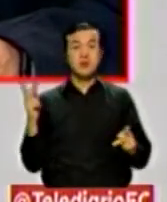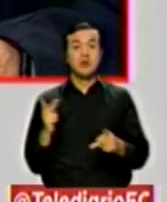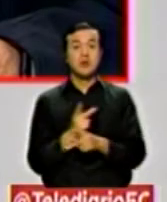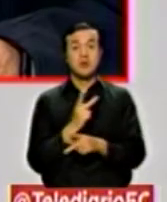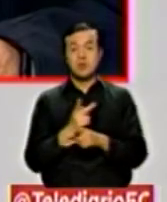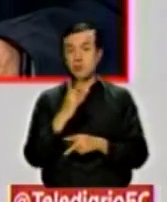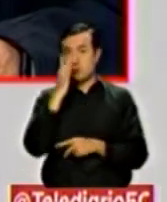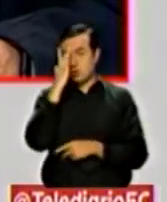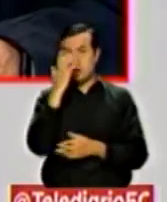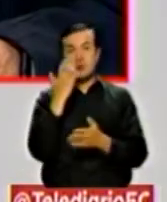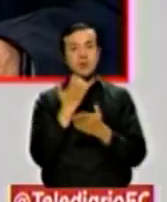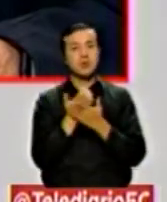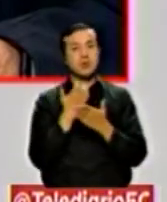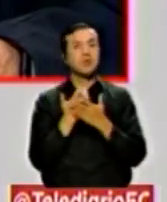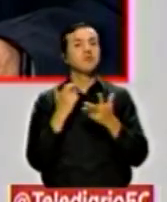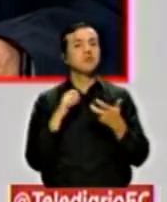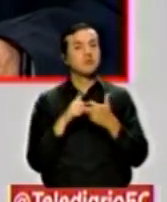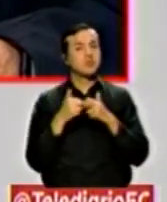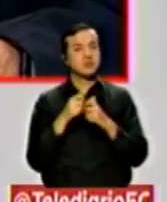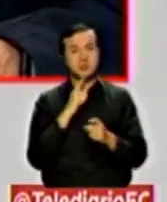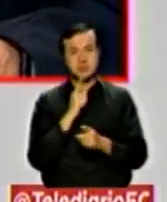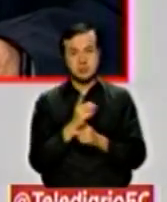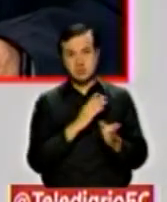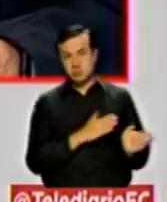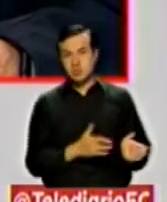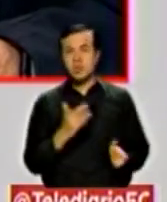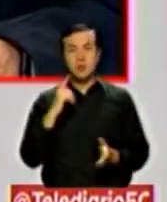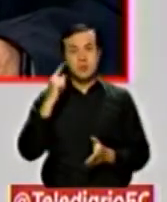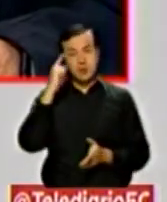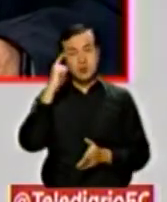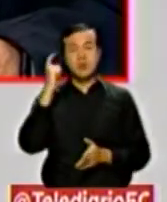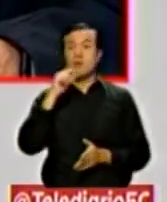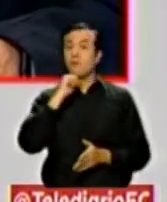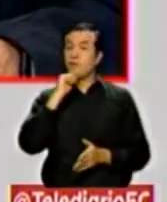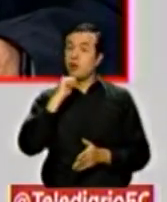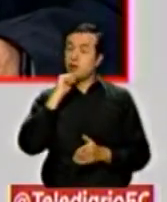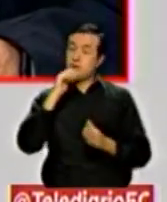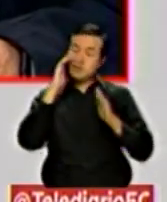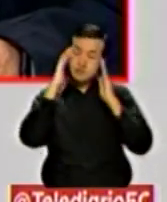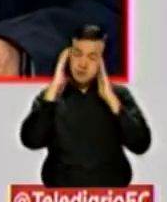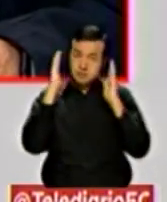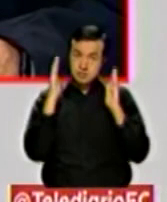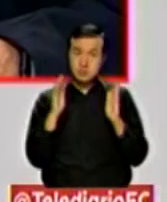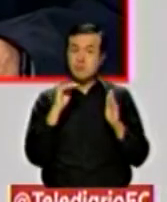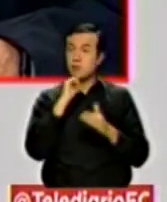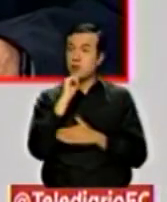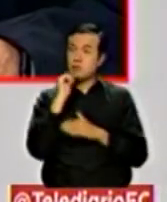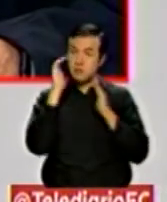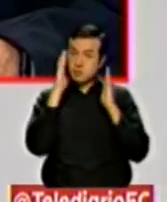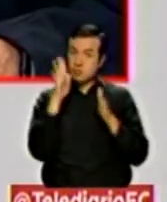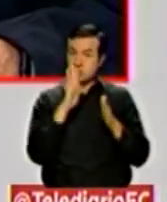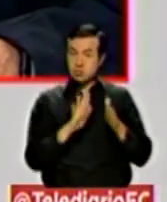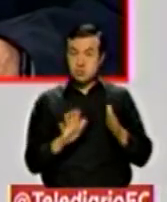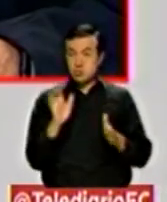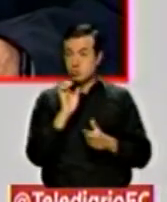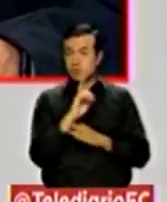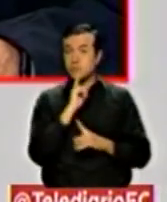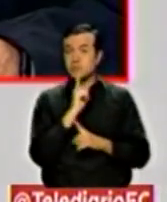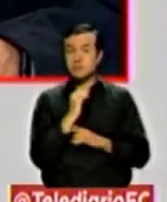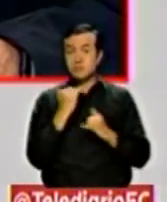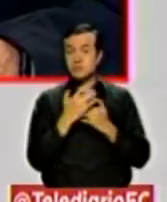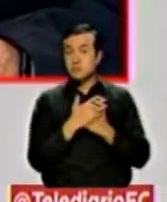lo económico. Y ahí este gobierno tiene una deuda con el Ecuador.